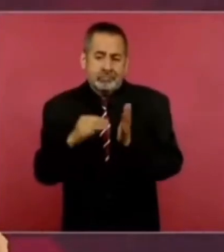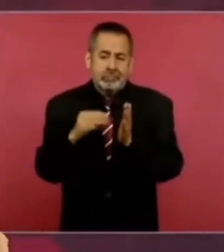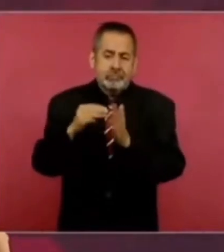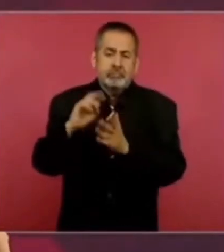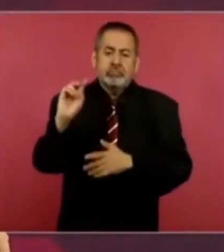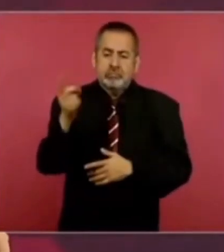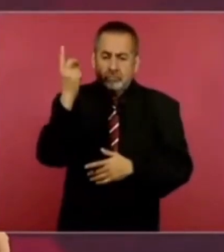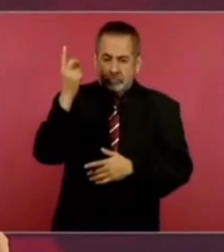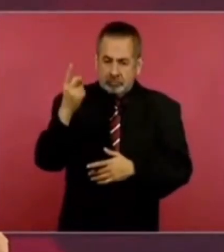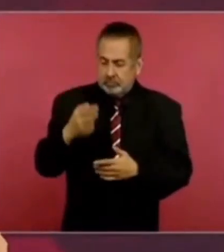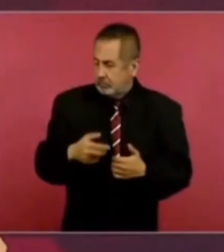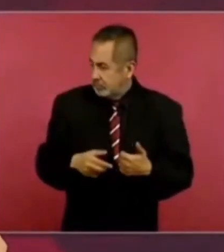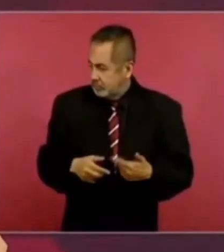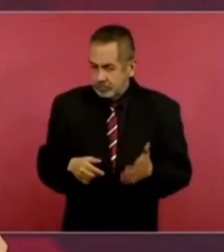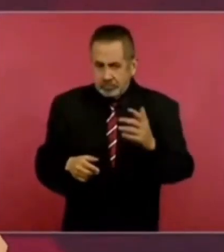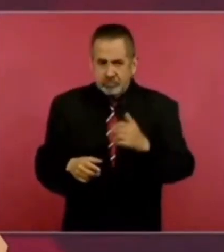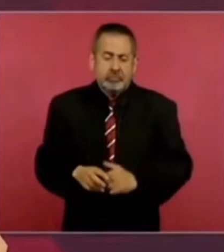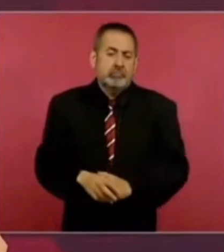dólares